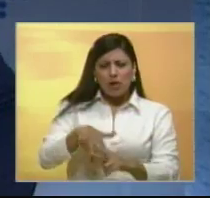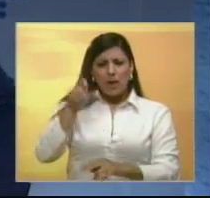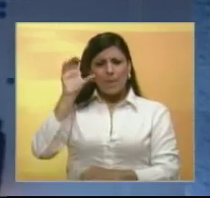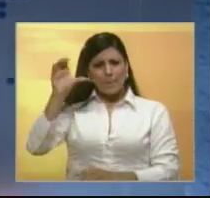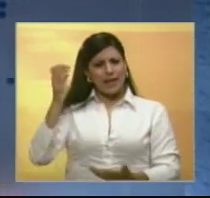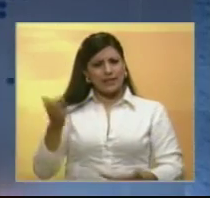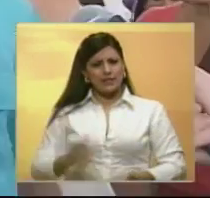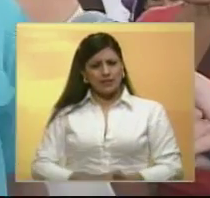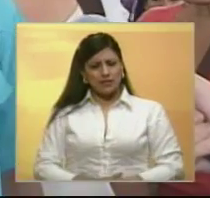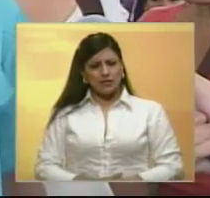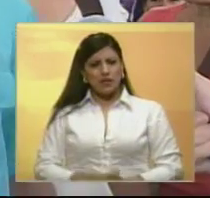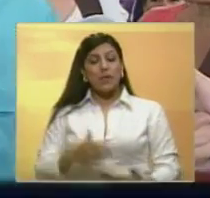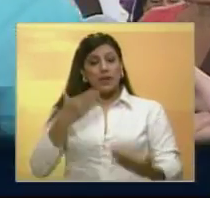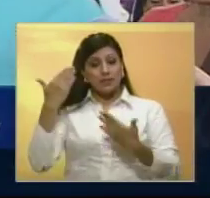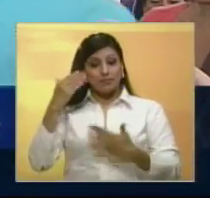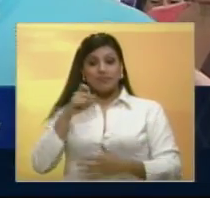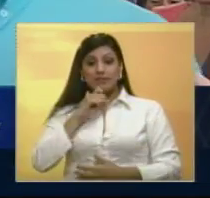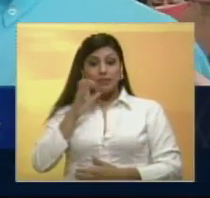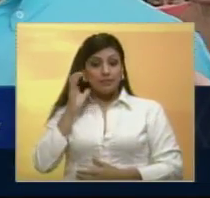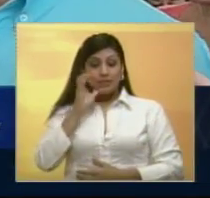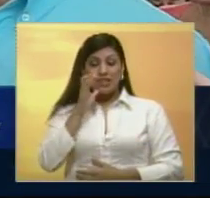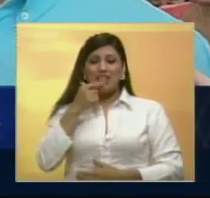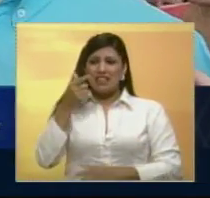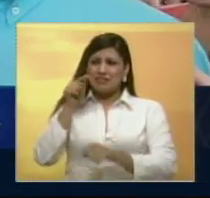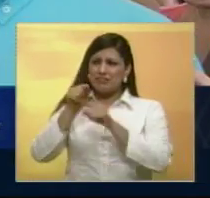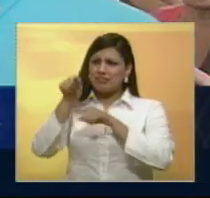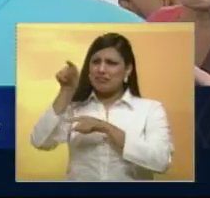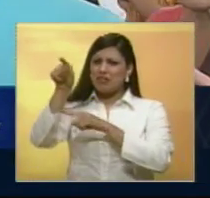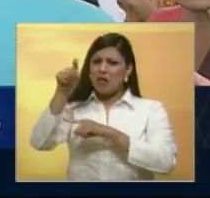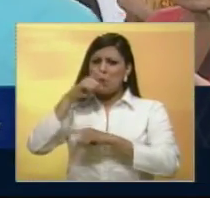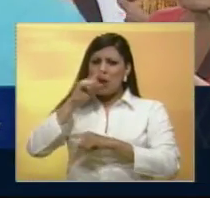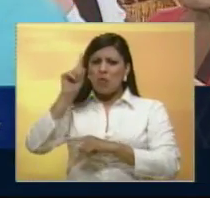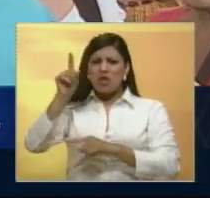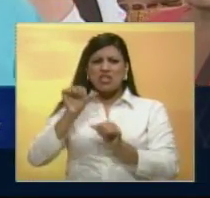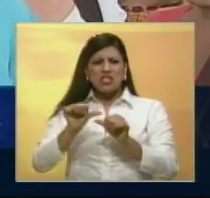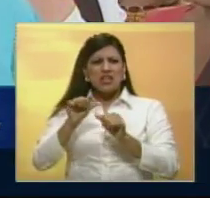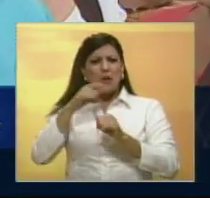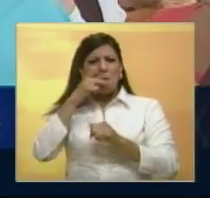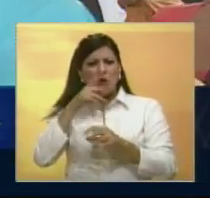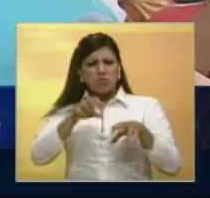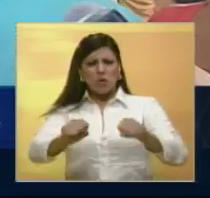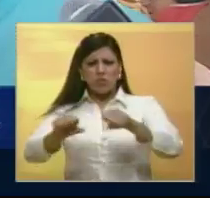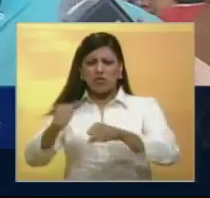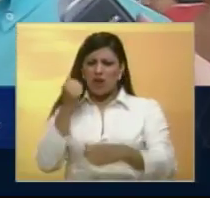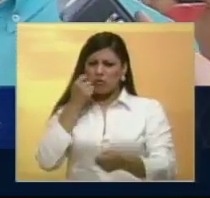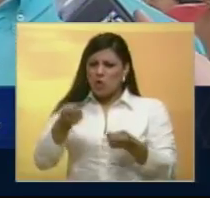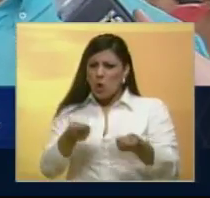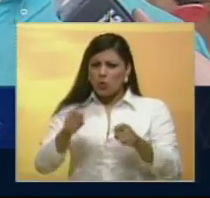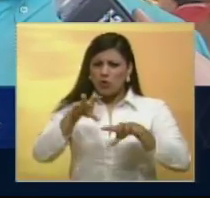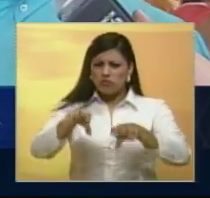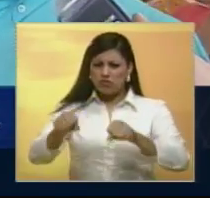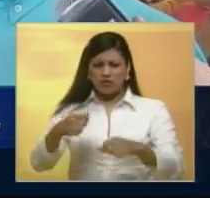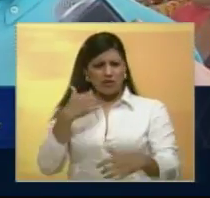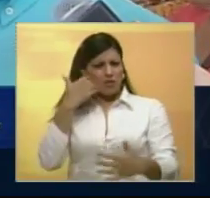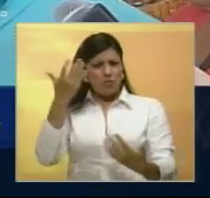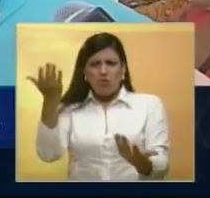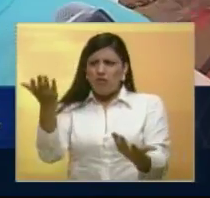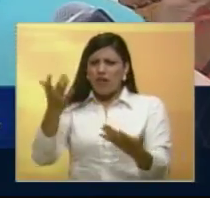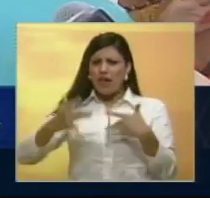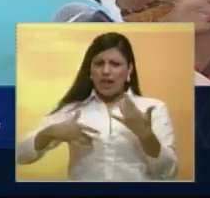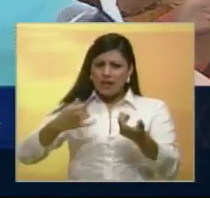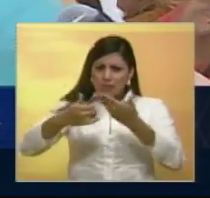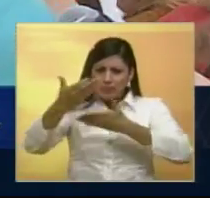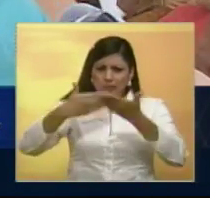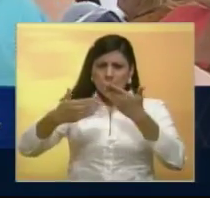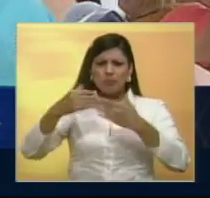y social. El líder opositor criticó que el jefe de Estado mantenga políticas de intervención y control estatal de las actividades